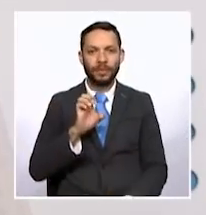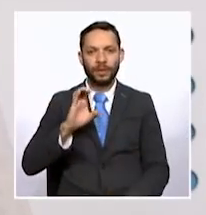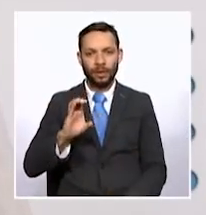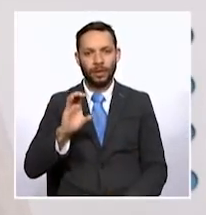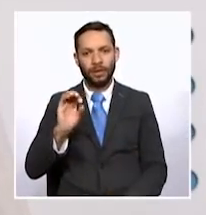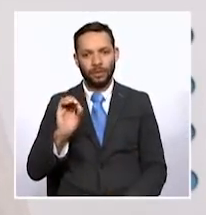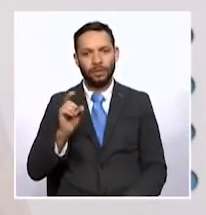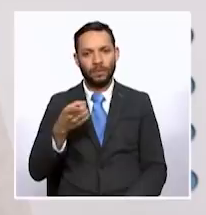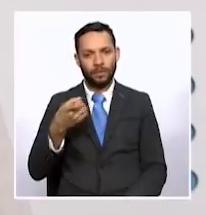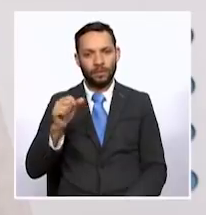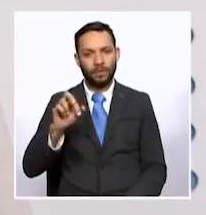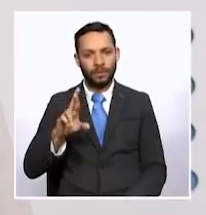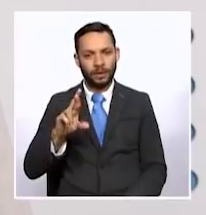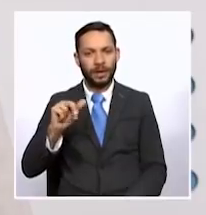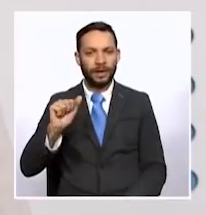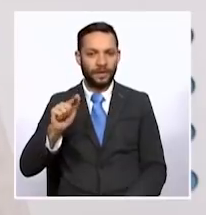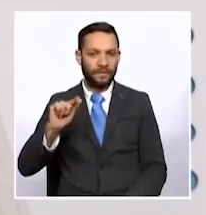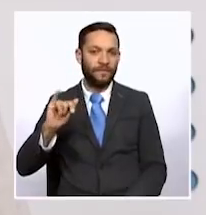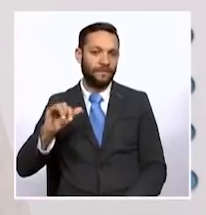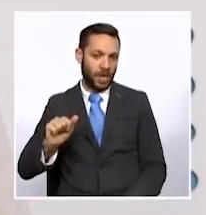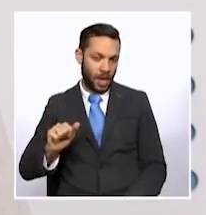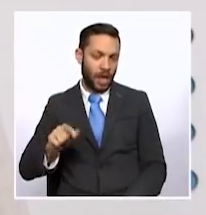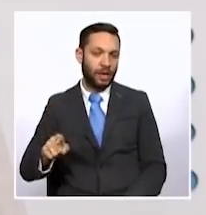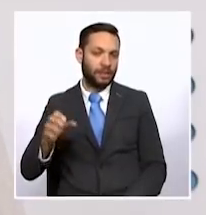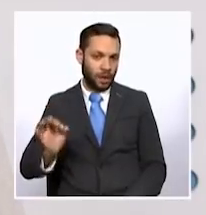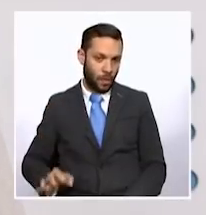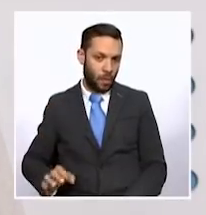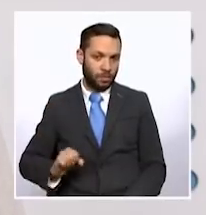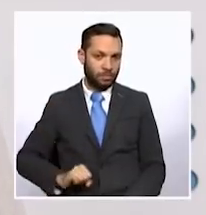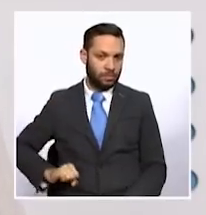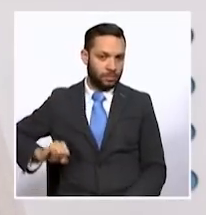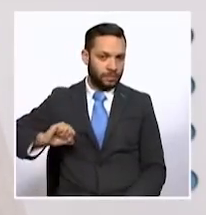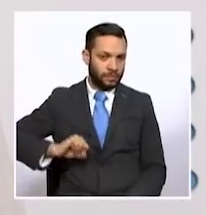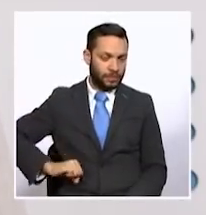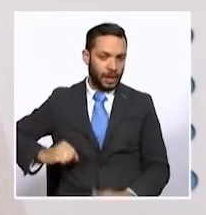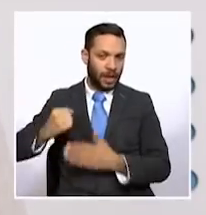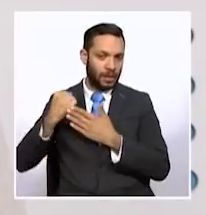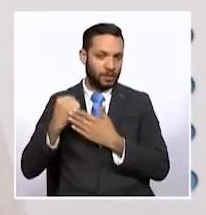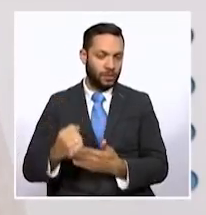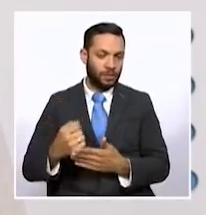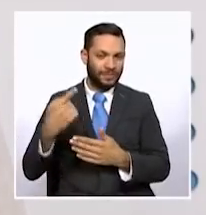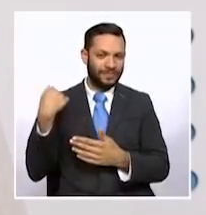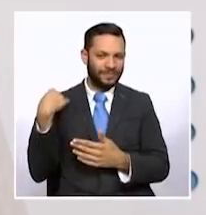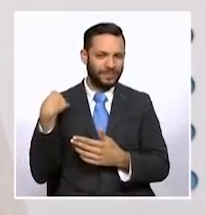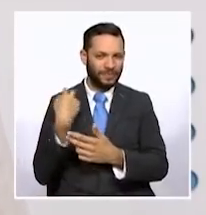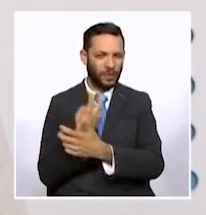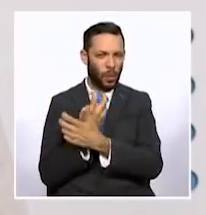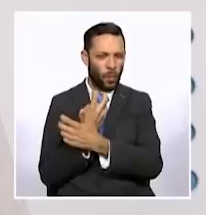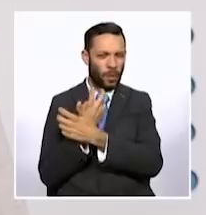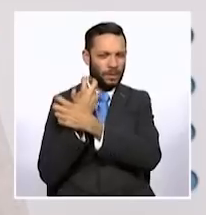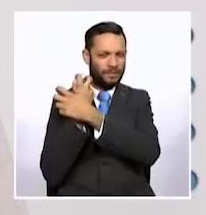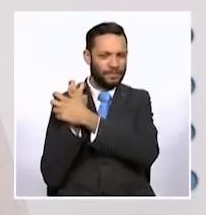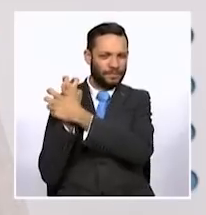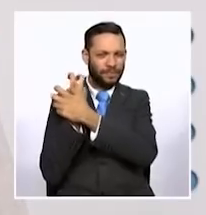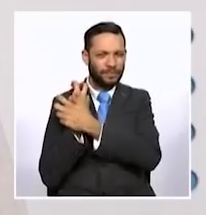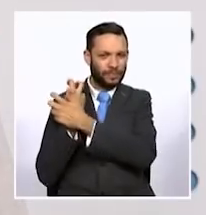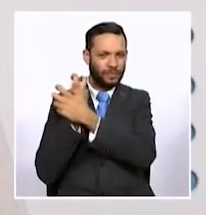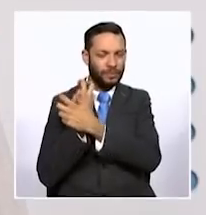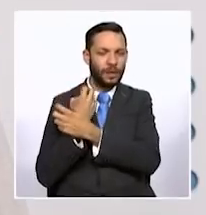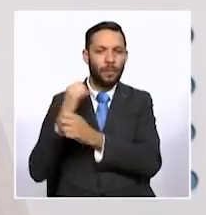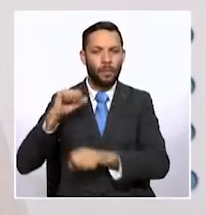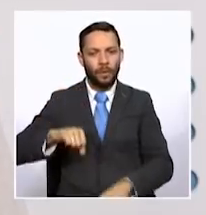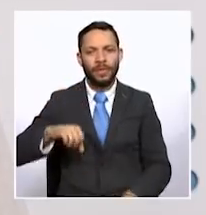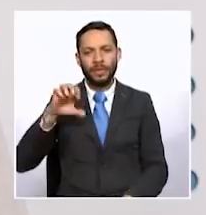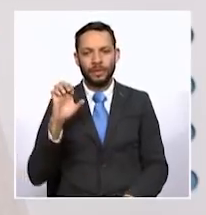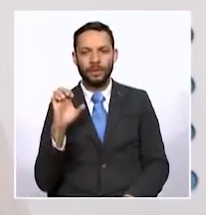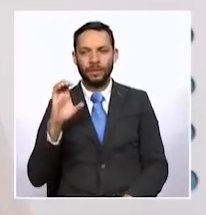muscular. Entonces una ecografía nos puede ser útil en primera instancia. Digamos, en el hombro hay patologías que nos ayudan con la ecografía para poder diagnosticar